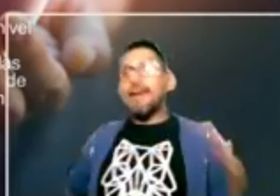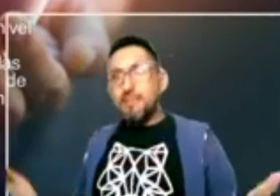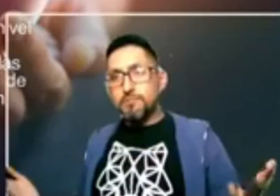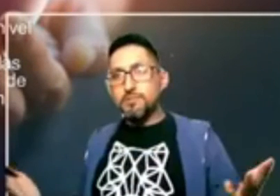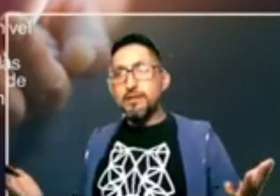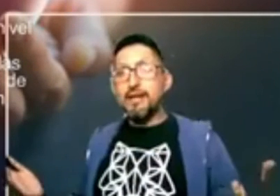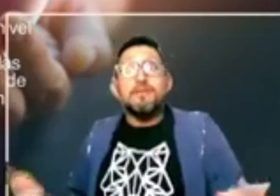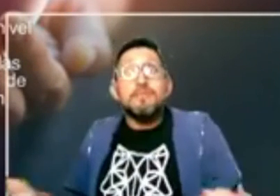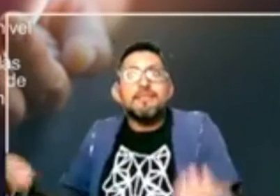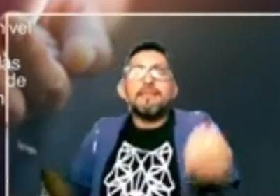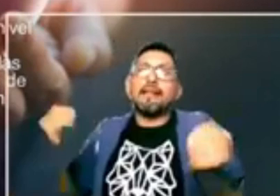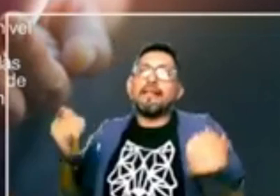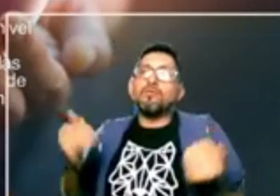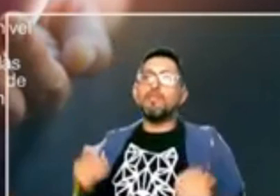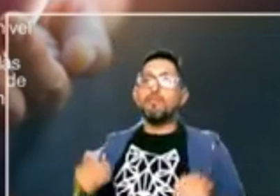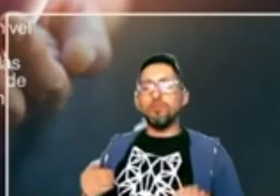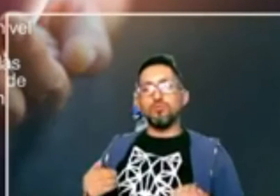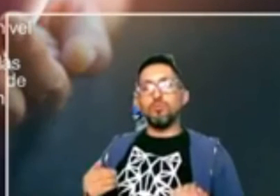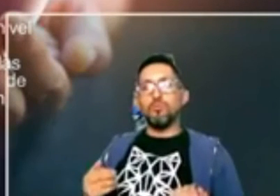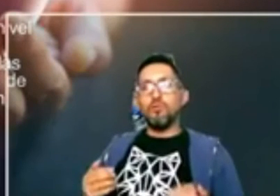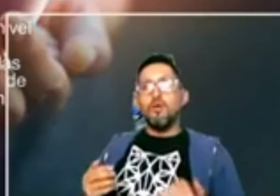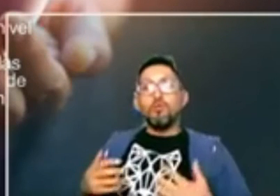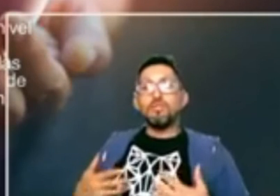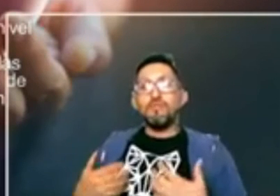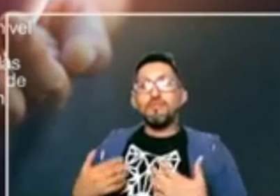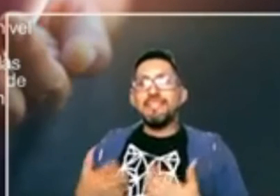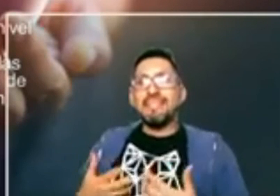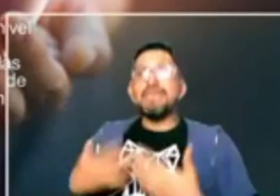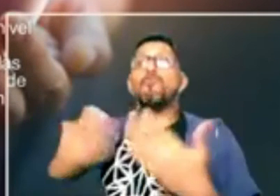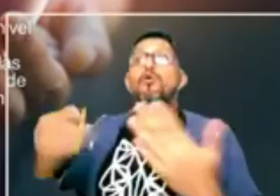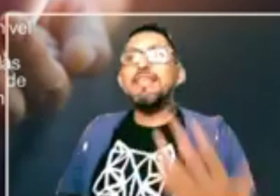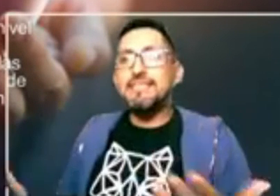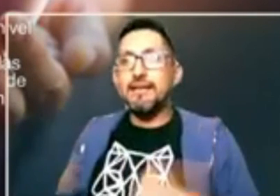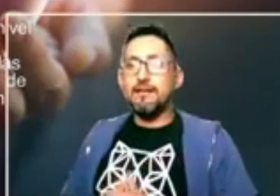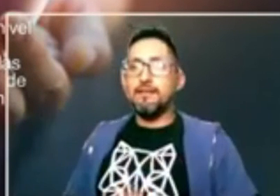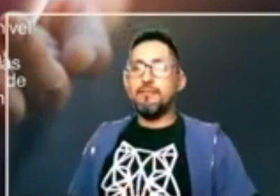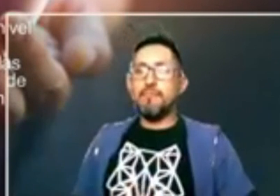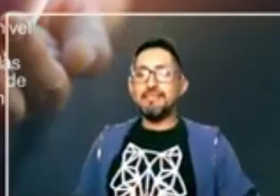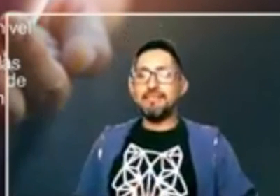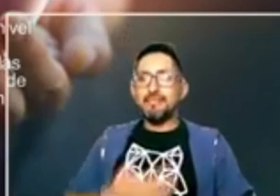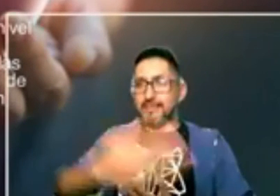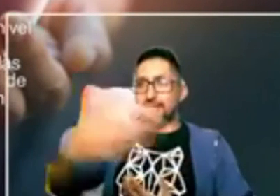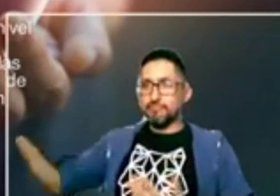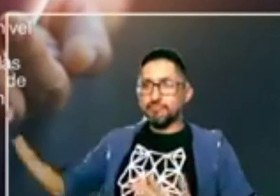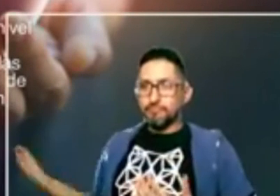de dejar de producir carne, pero sí se trata de reducir nuestro consumo. Buscar formas en las que pueda ser más